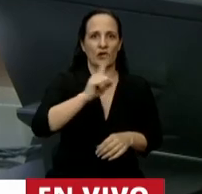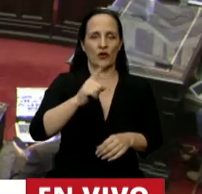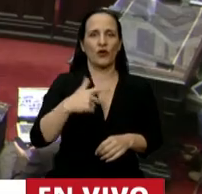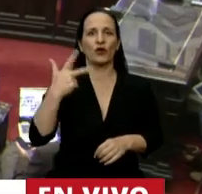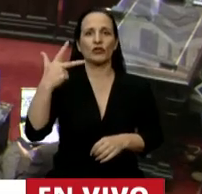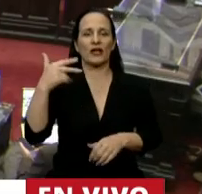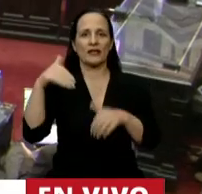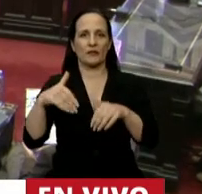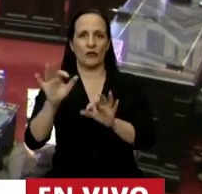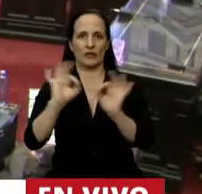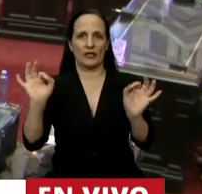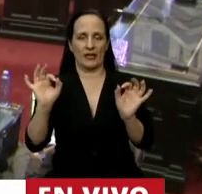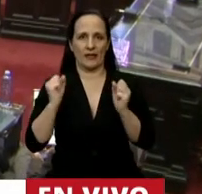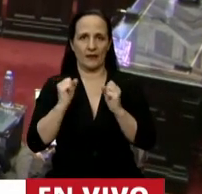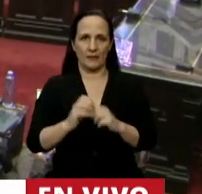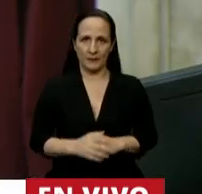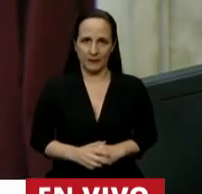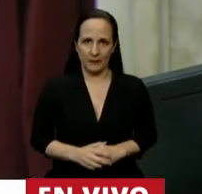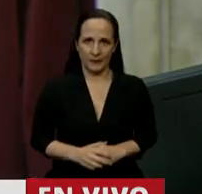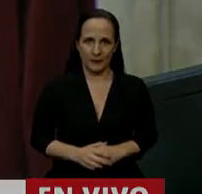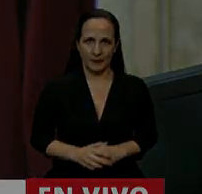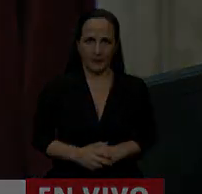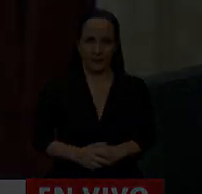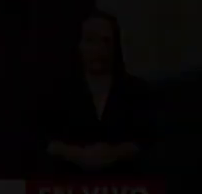negativos, 3 son abstenciones. Me pide la palabra.